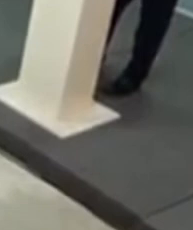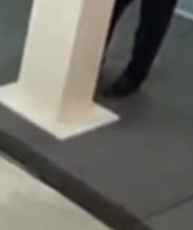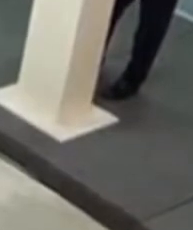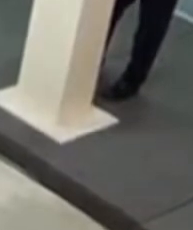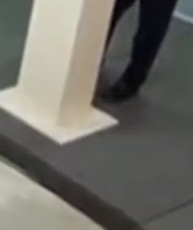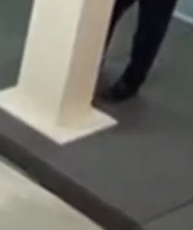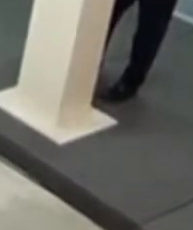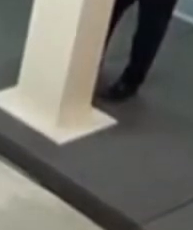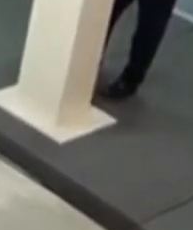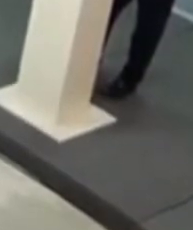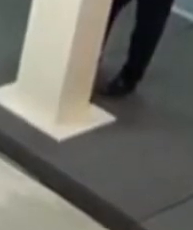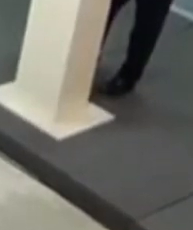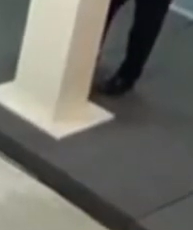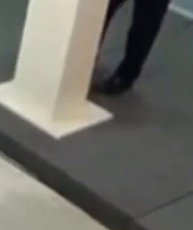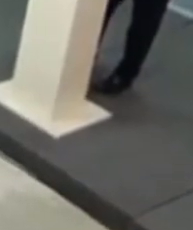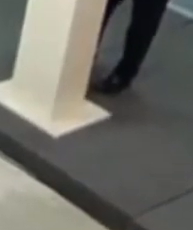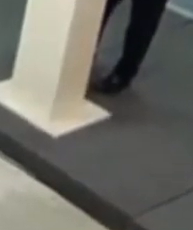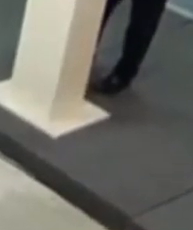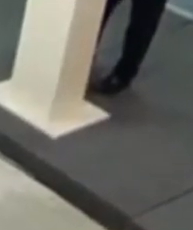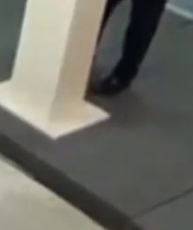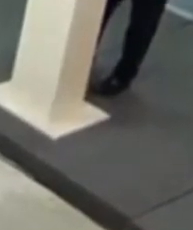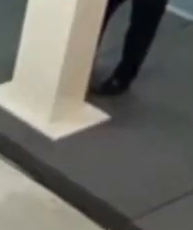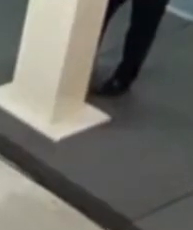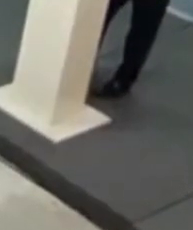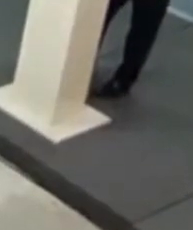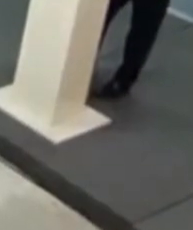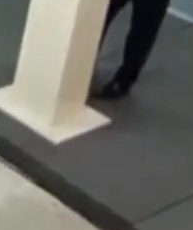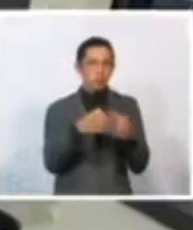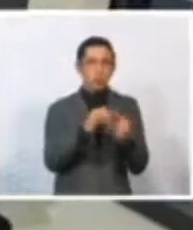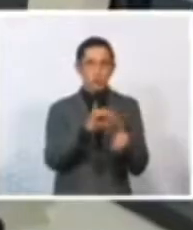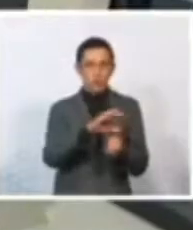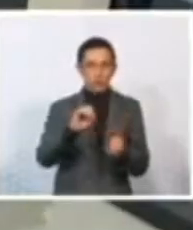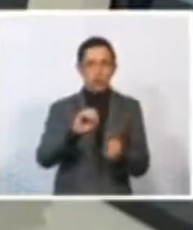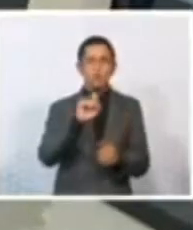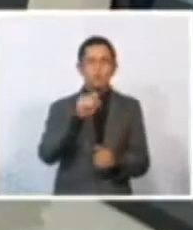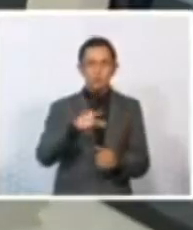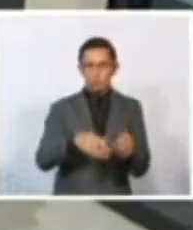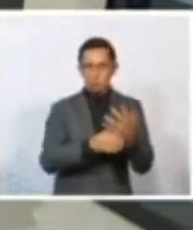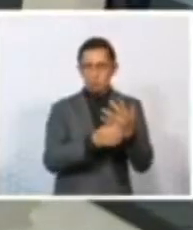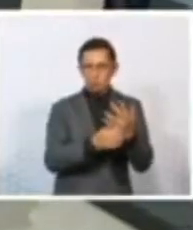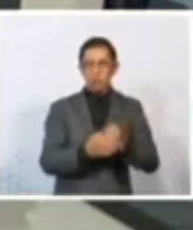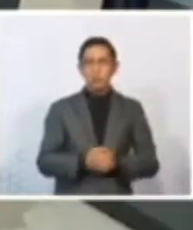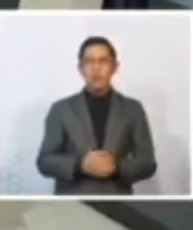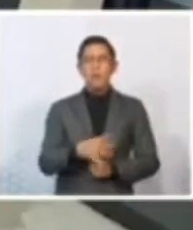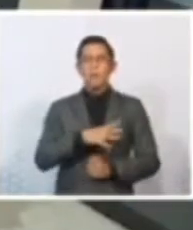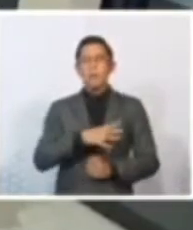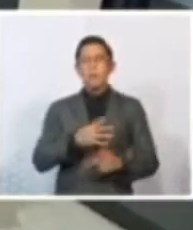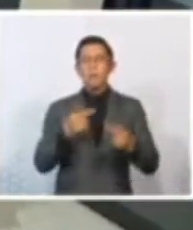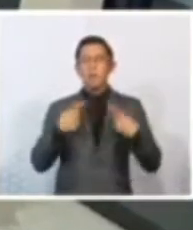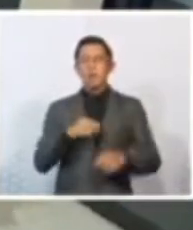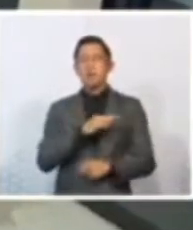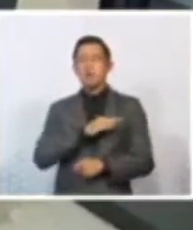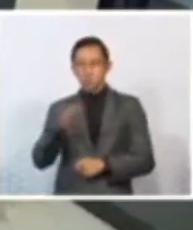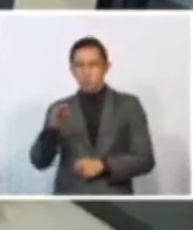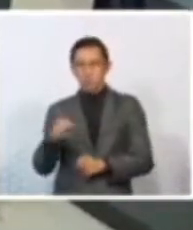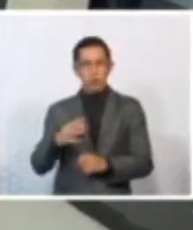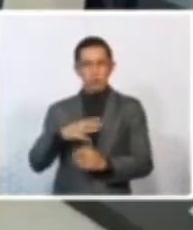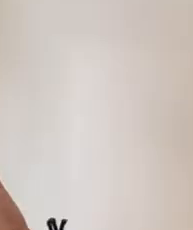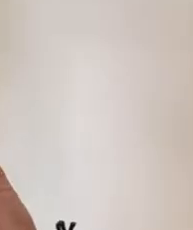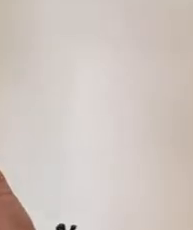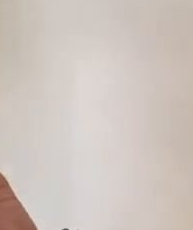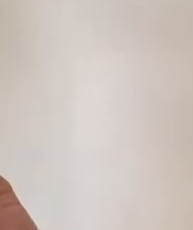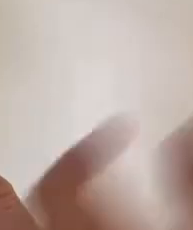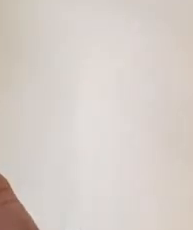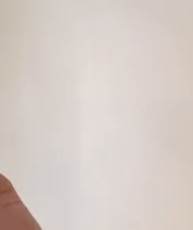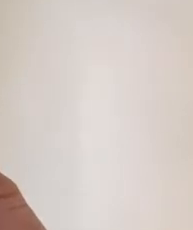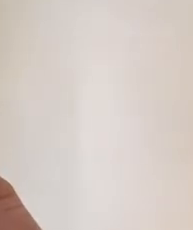a nivel de política y de debate en estas elecciones ha dejado mucho que desear y ello no ha emocionado al electorado sentencia al